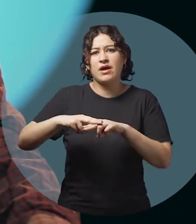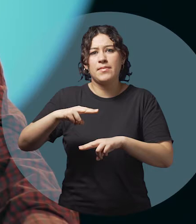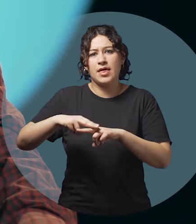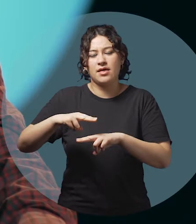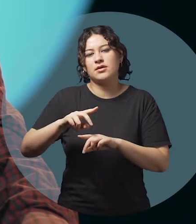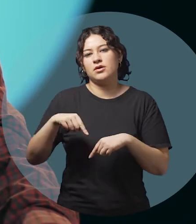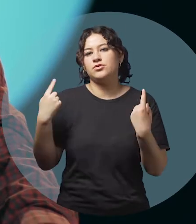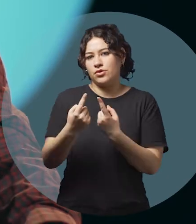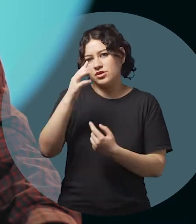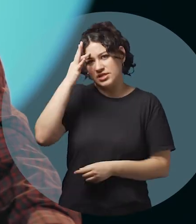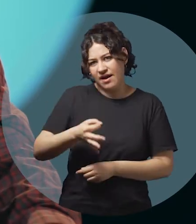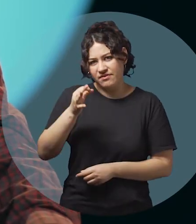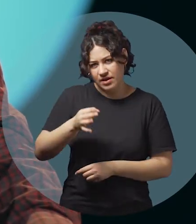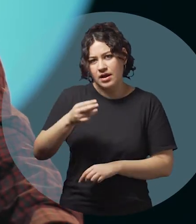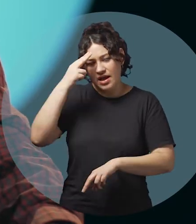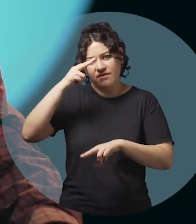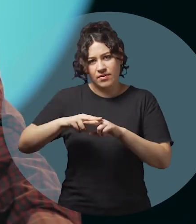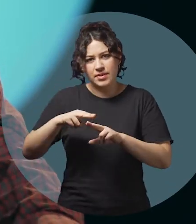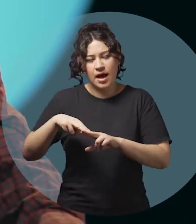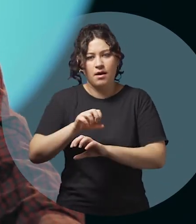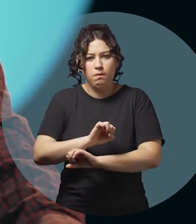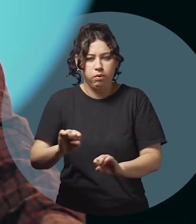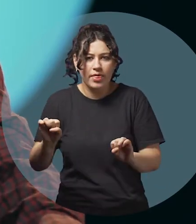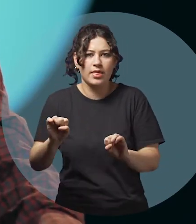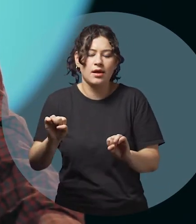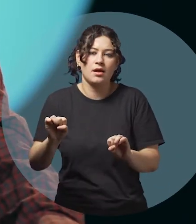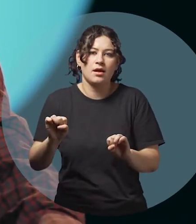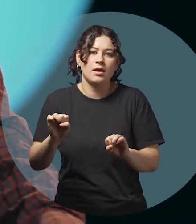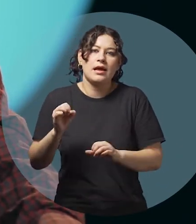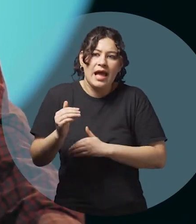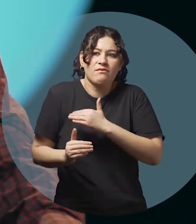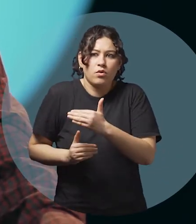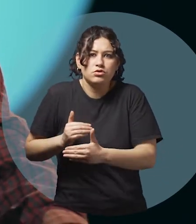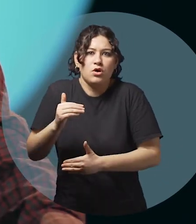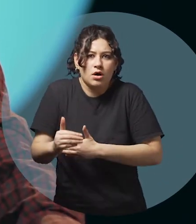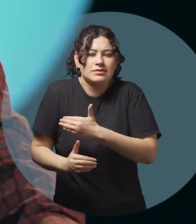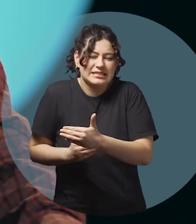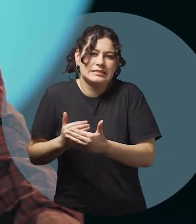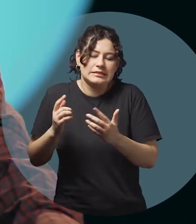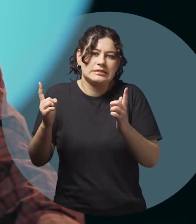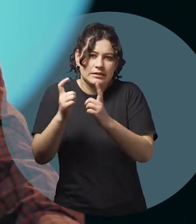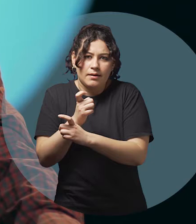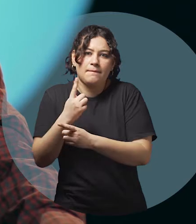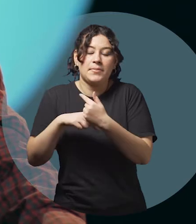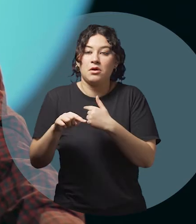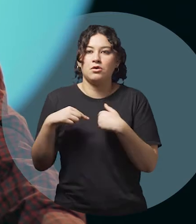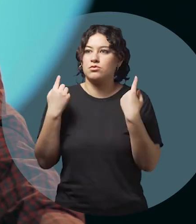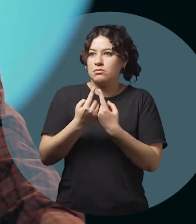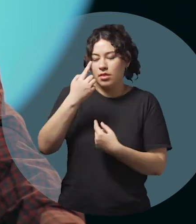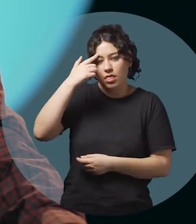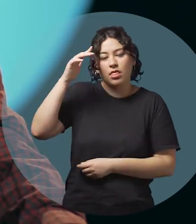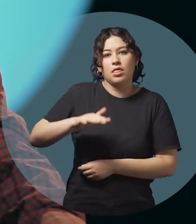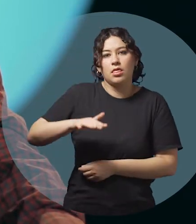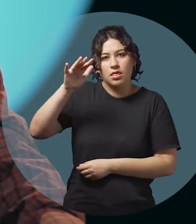enfermedad que todos sabíamos que podía tener una evolución difícil, pero totalmente desapercibido,